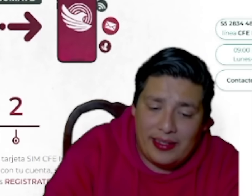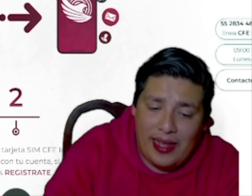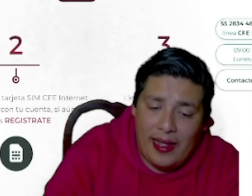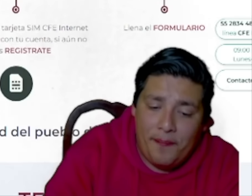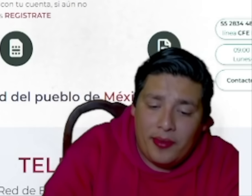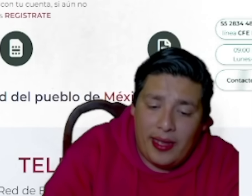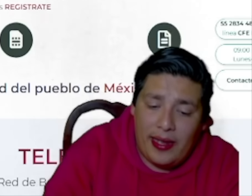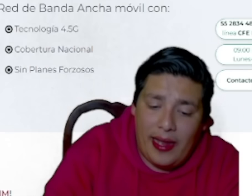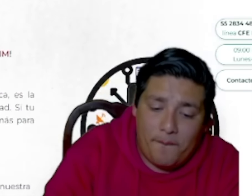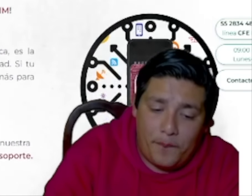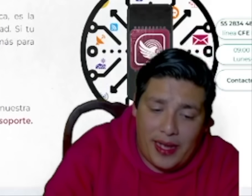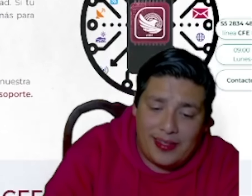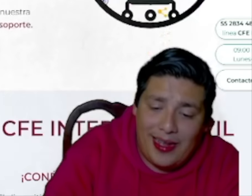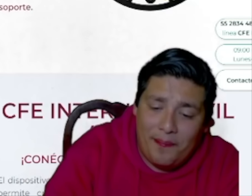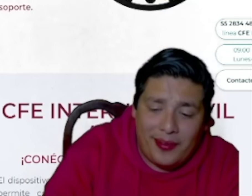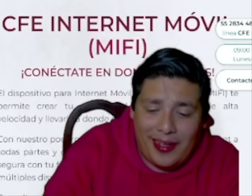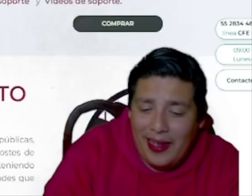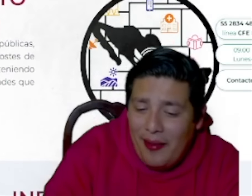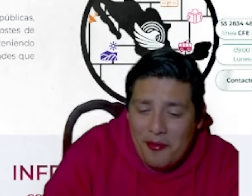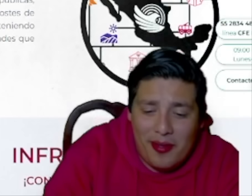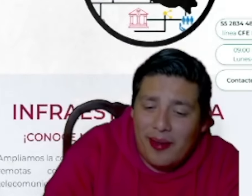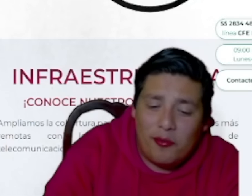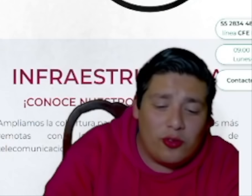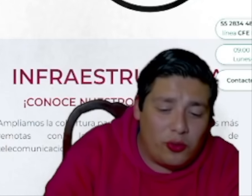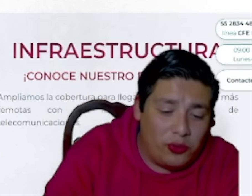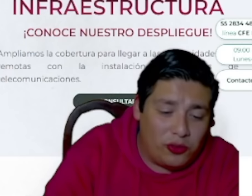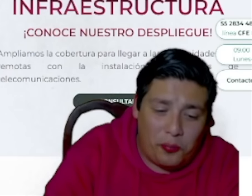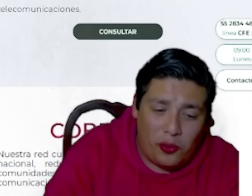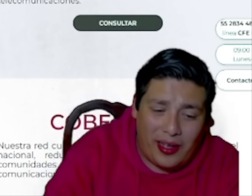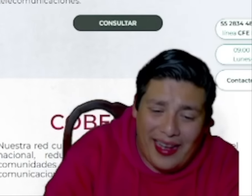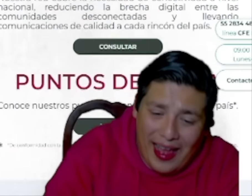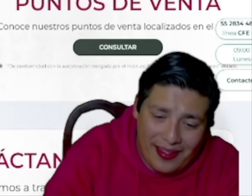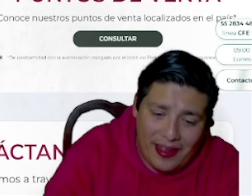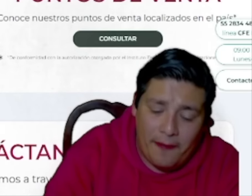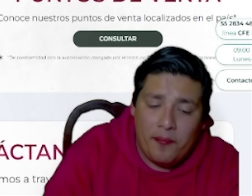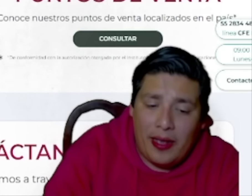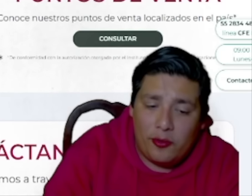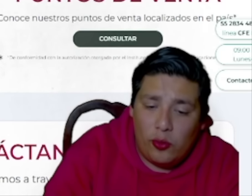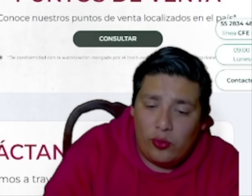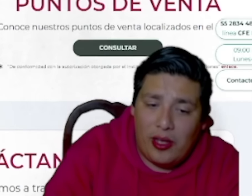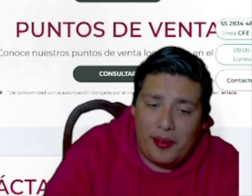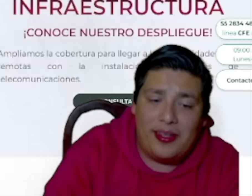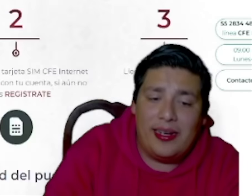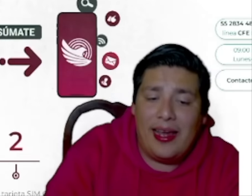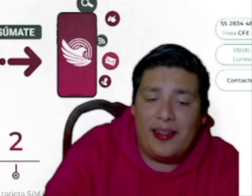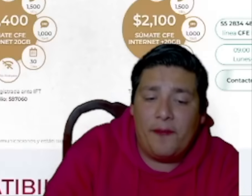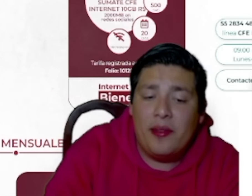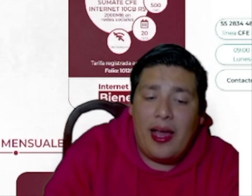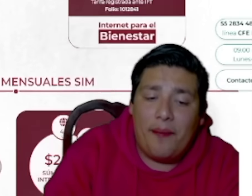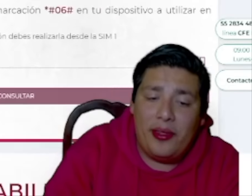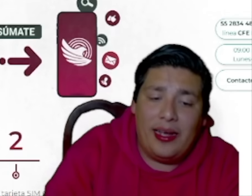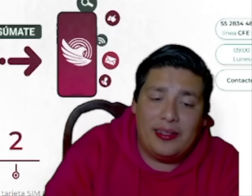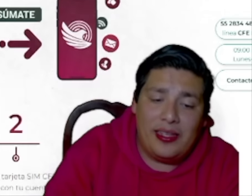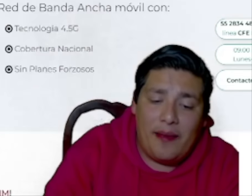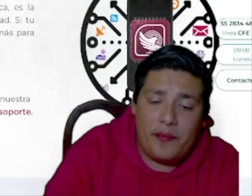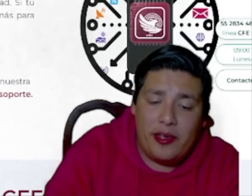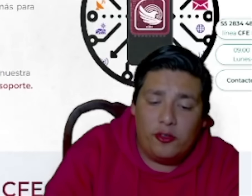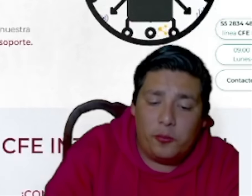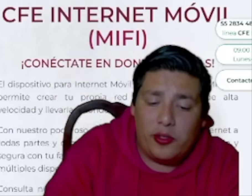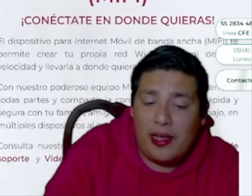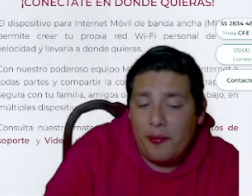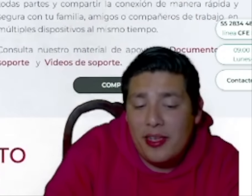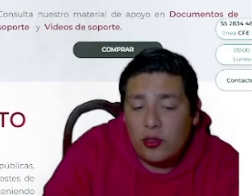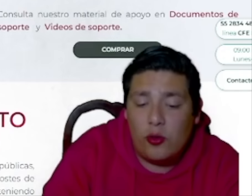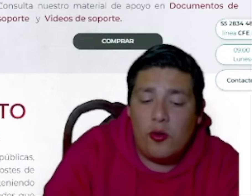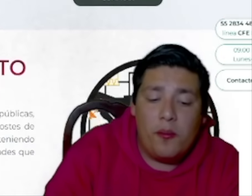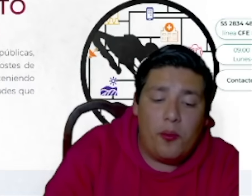a esta empresa, que a mí me da mucho gusto porque nadie, absolutamente nadie, amigas y